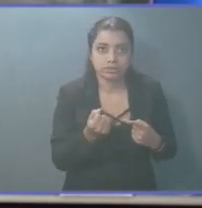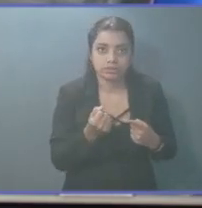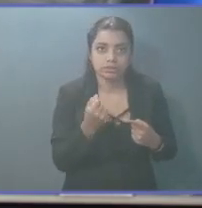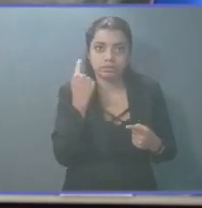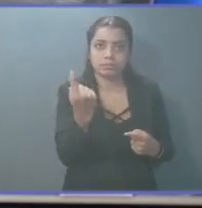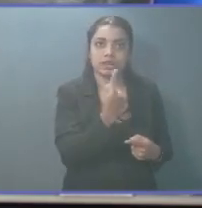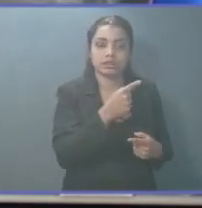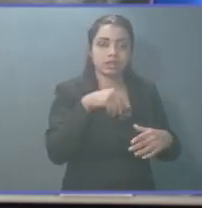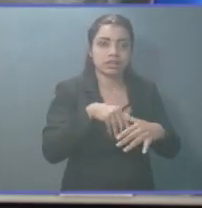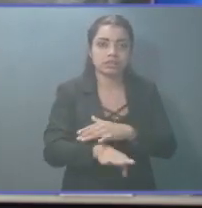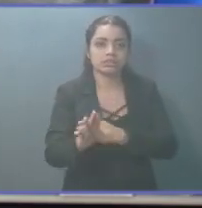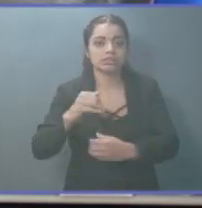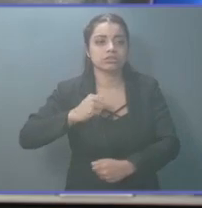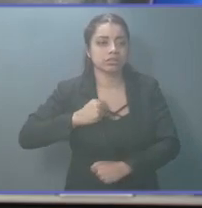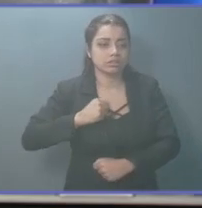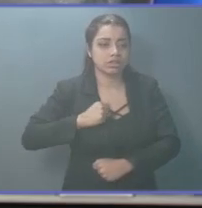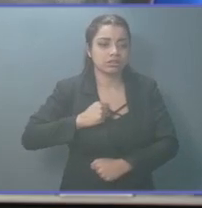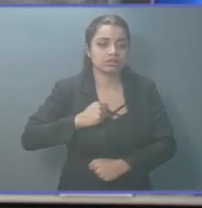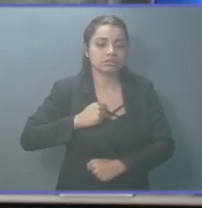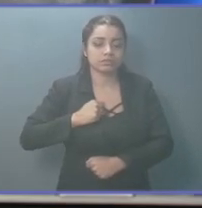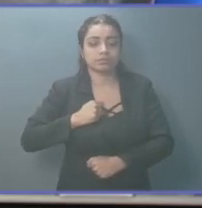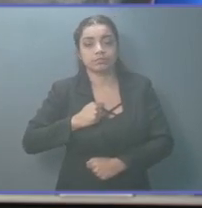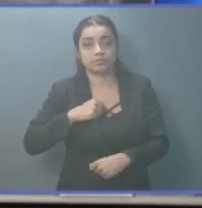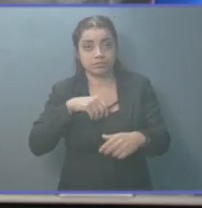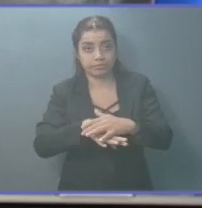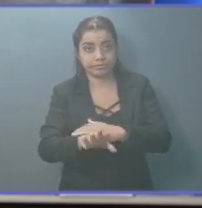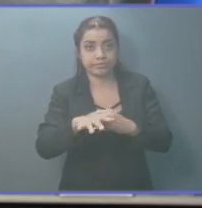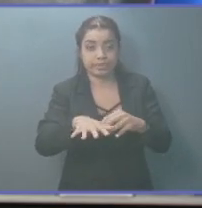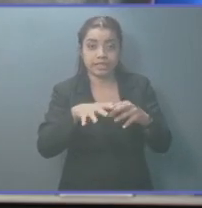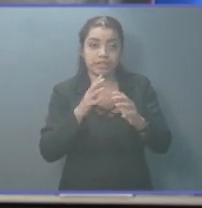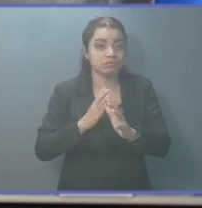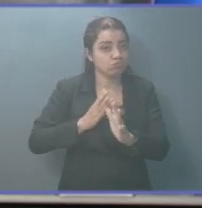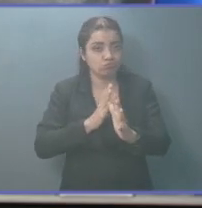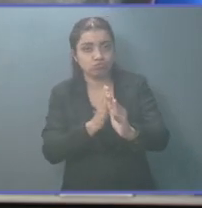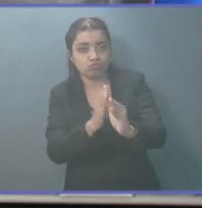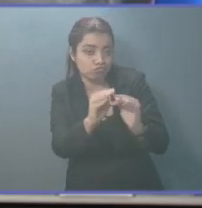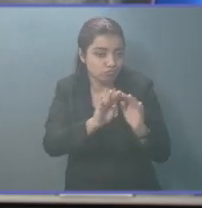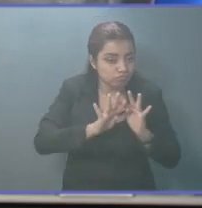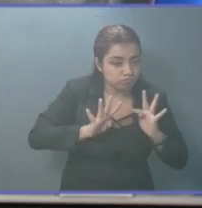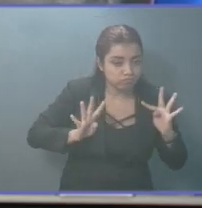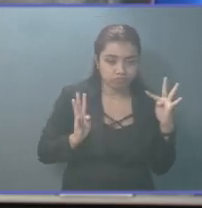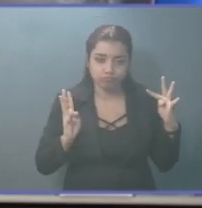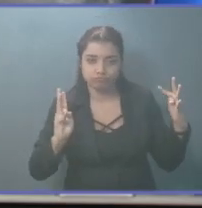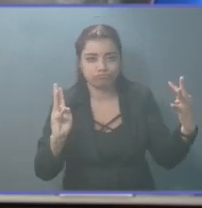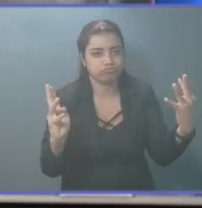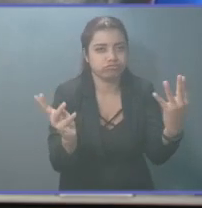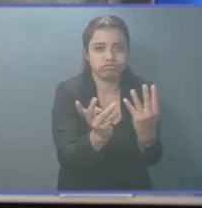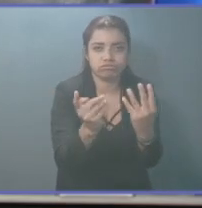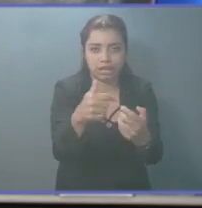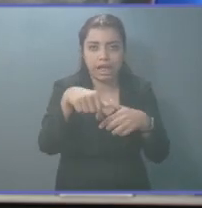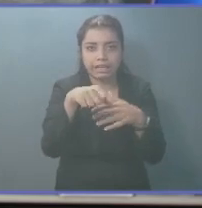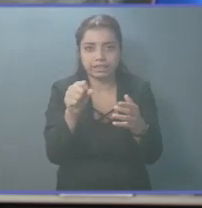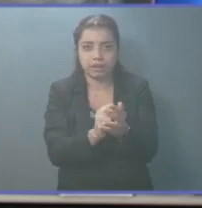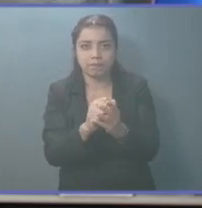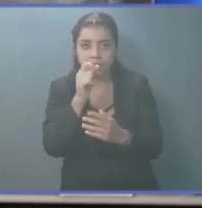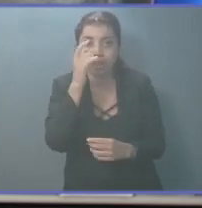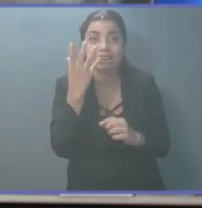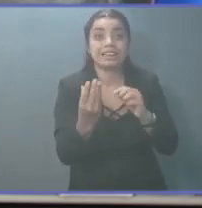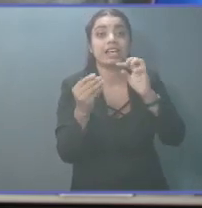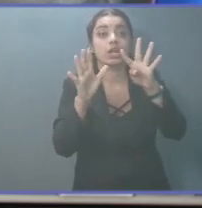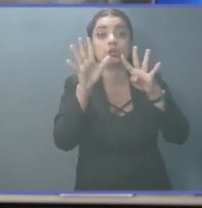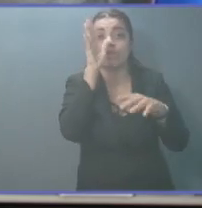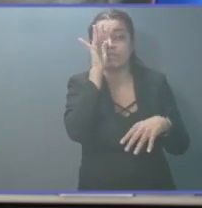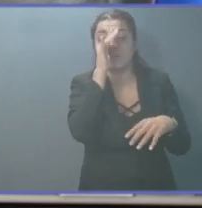elementos ingresaron a este recinto legislativo el 9 de febrero, se nos reporte qué